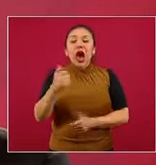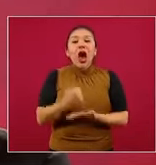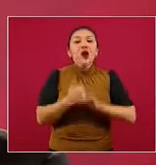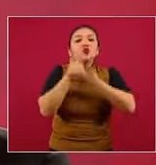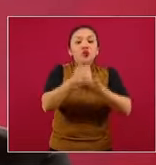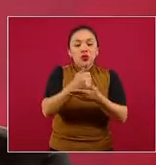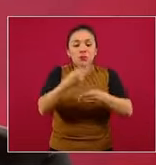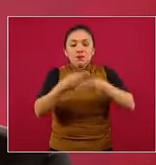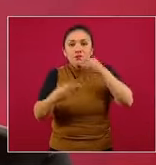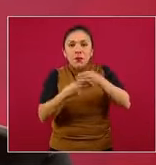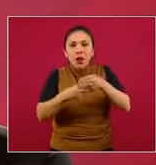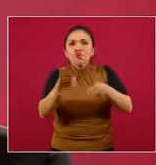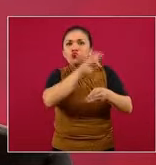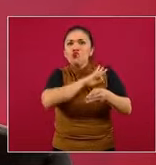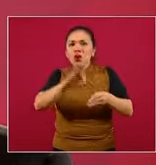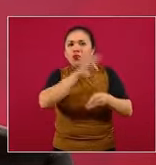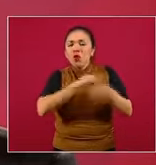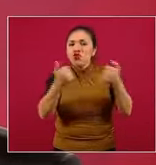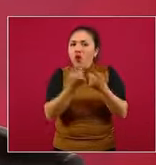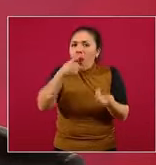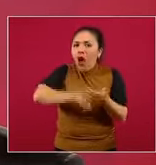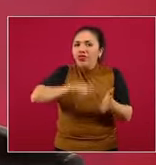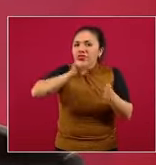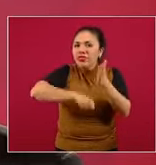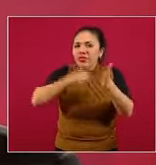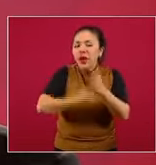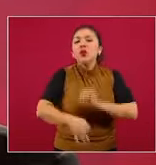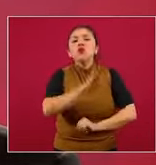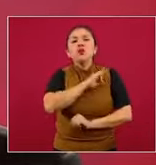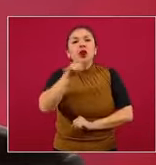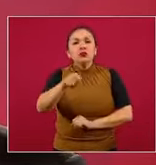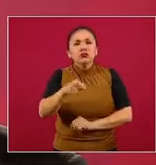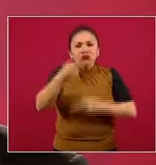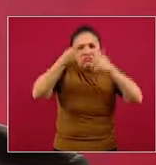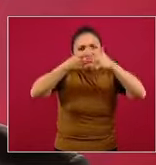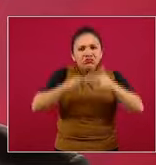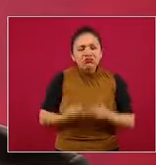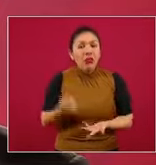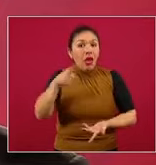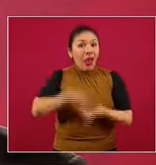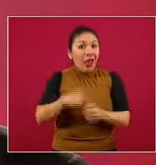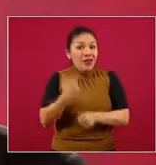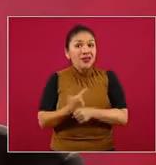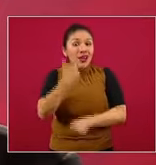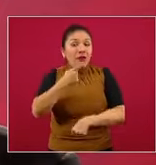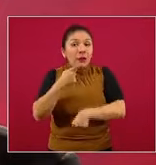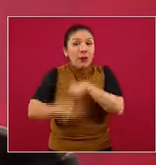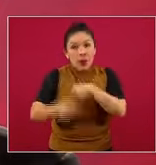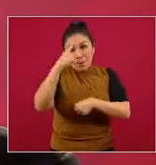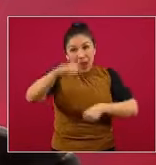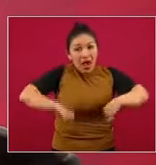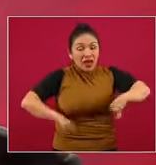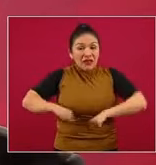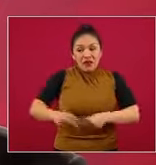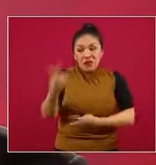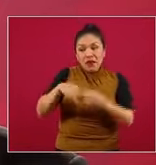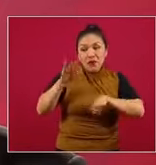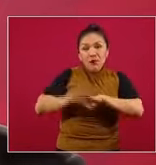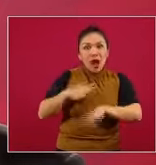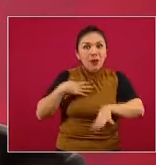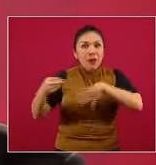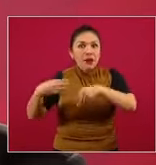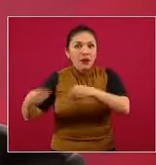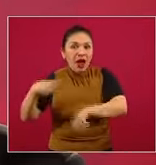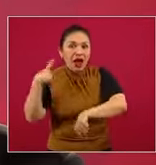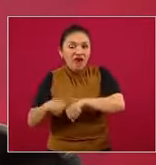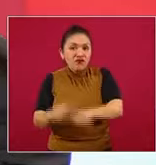herramienta, es un mecanismo técnico para estimar el riesgo de actividad epidémica o